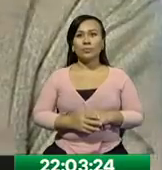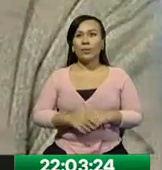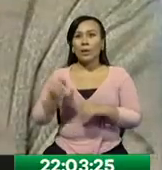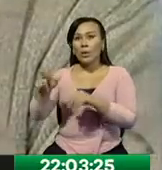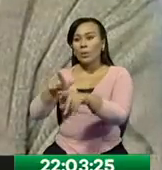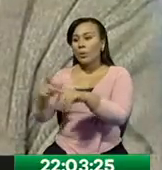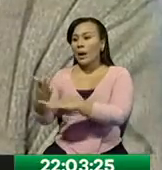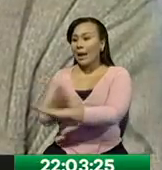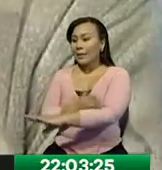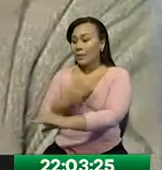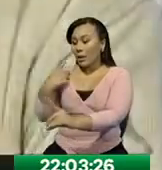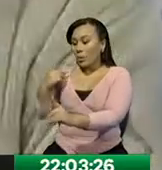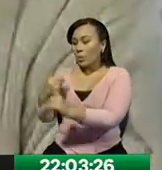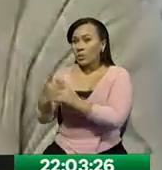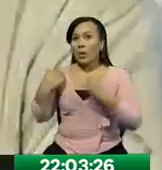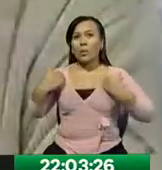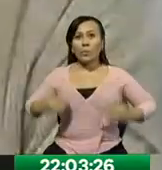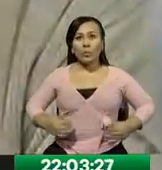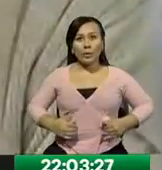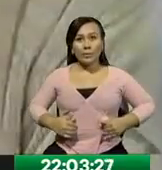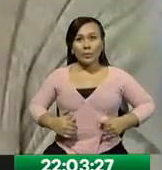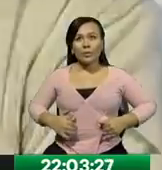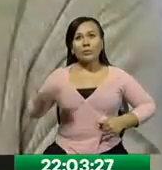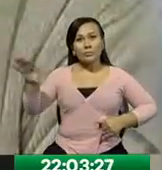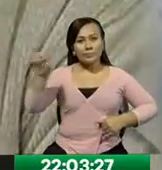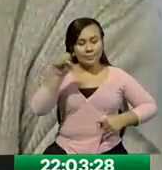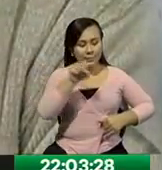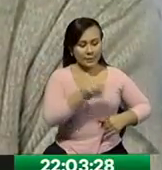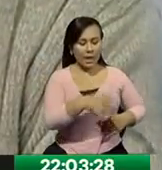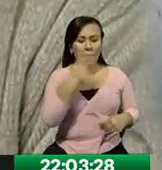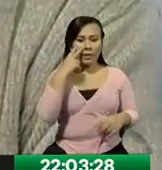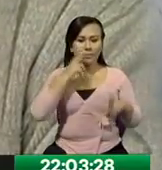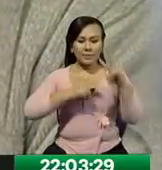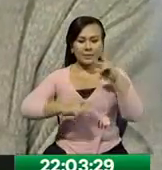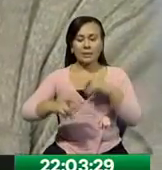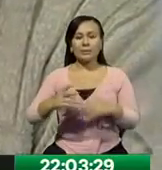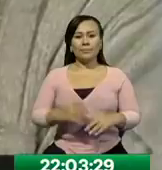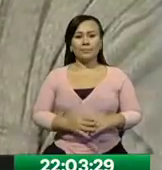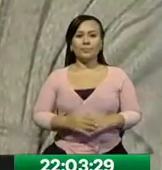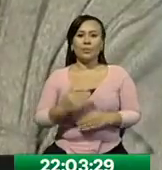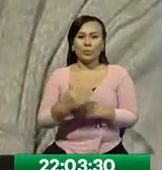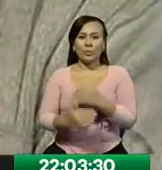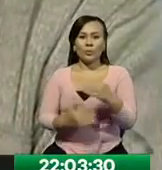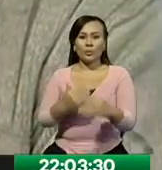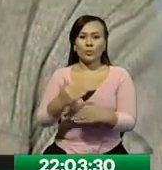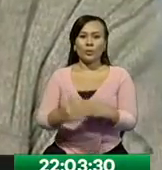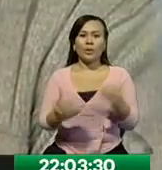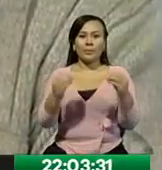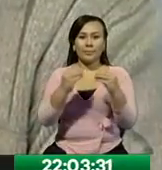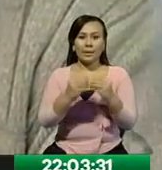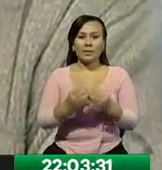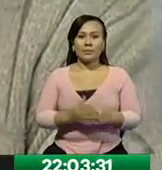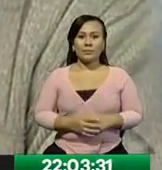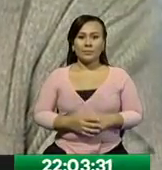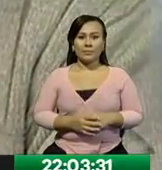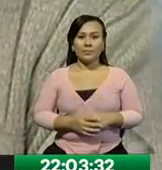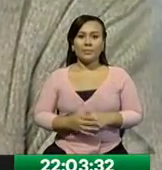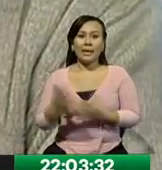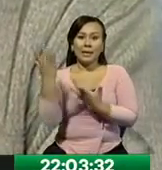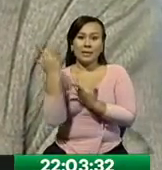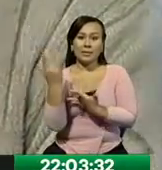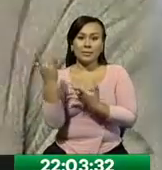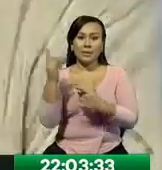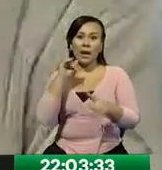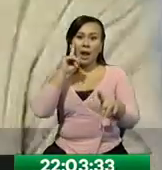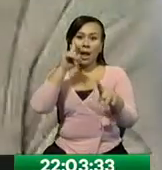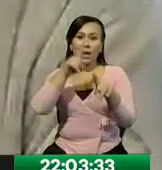fueron localizados los restos de los cadáveres y distrayendo hacia la población de tumaco aspiran llegar a la